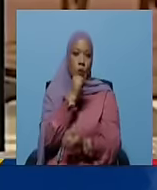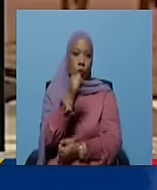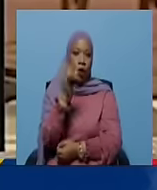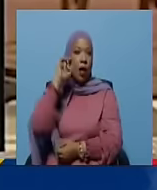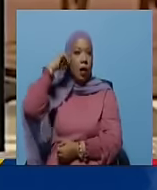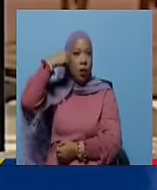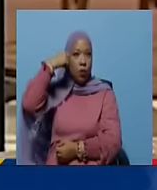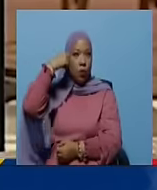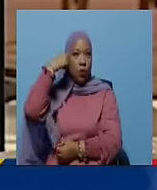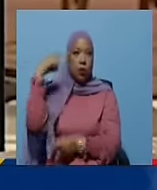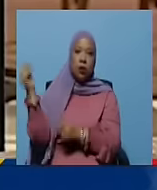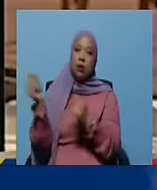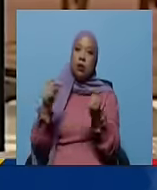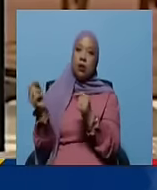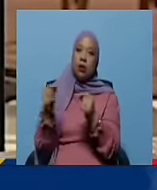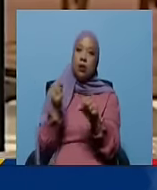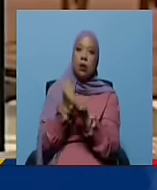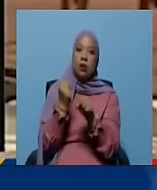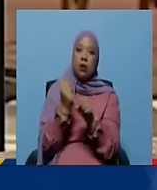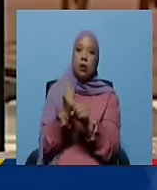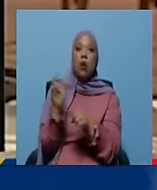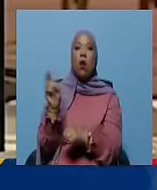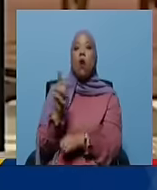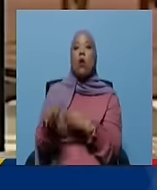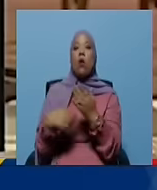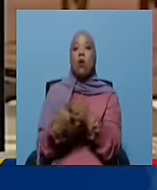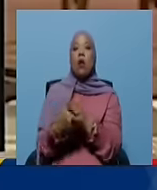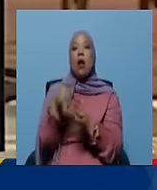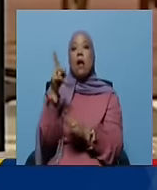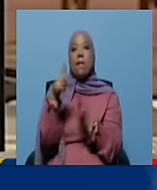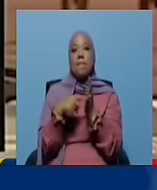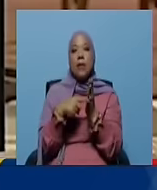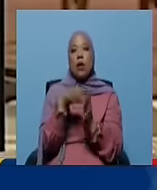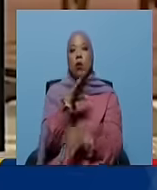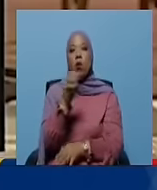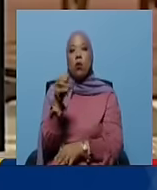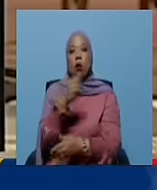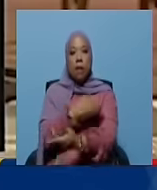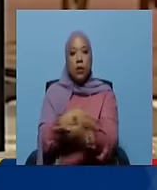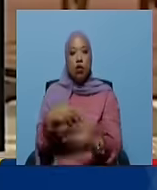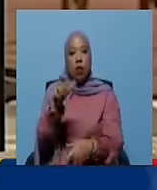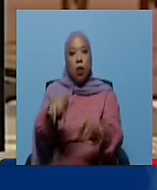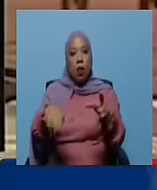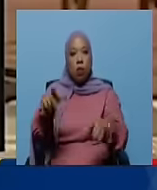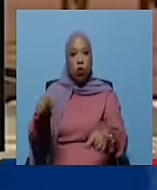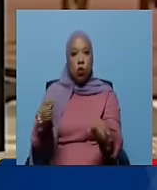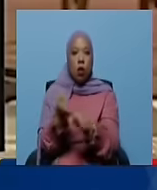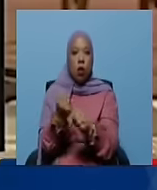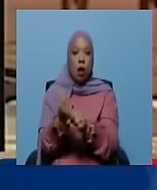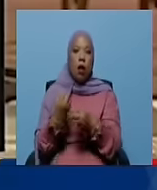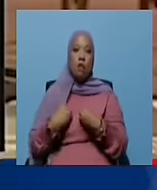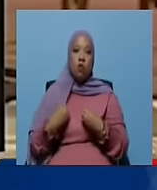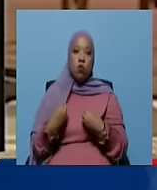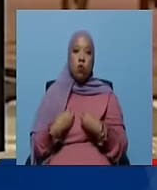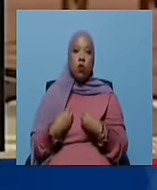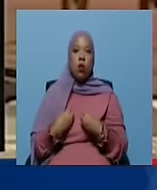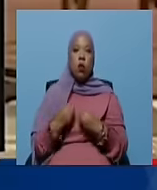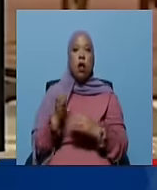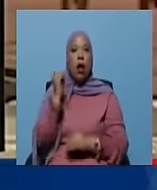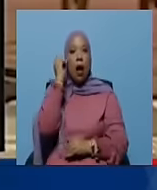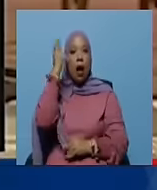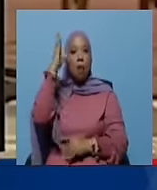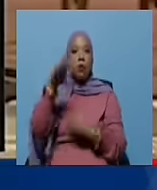Recuerden que estamos hablando del país que tiene 1.400 millones de habitantes y que tiene